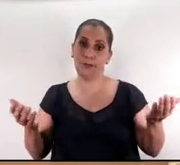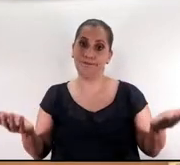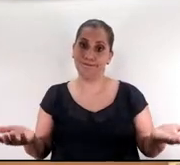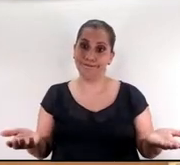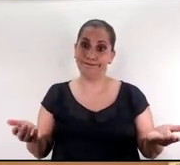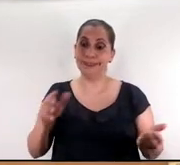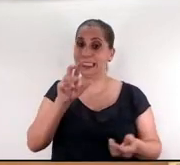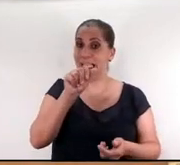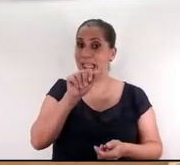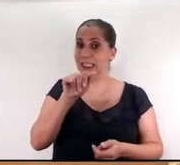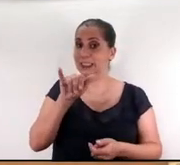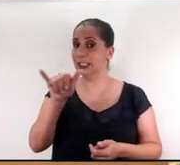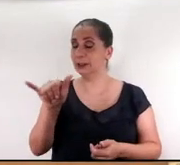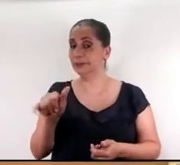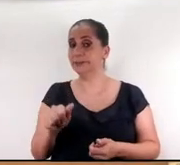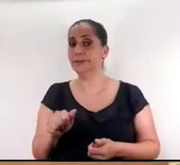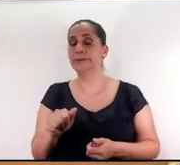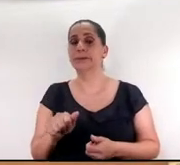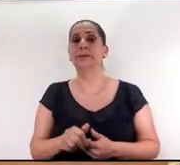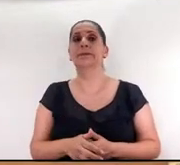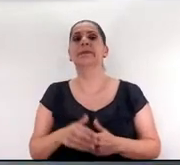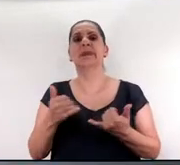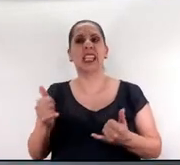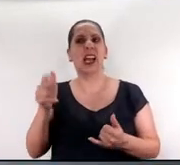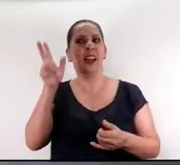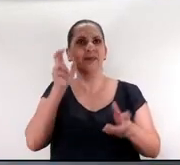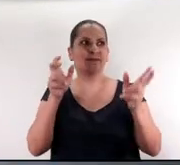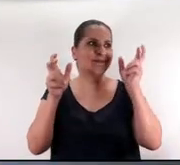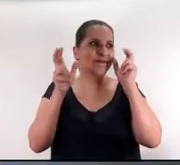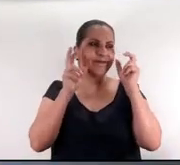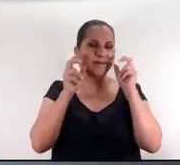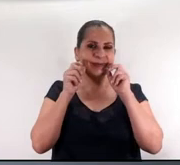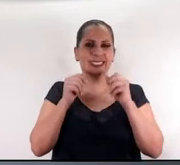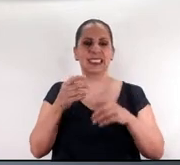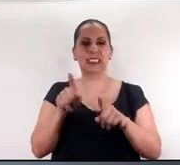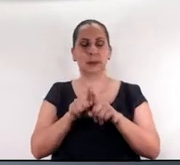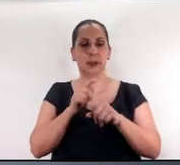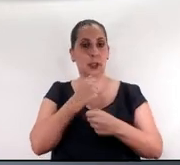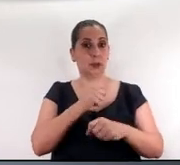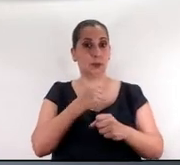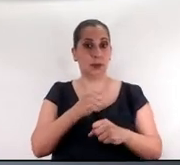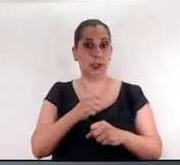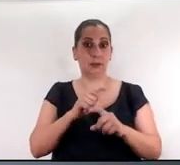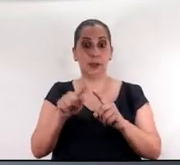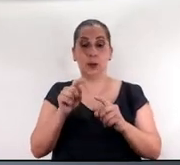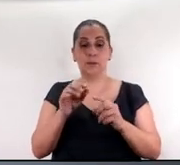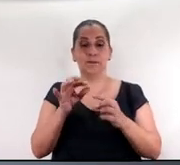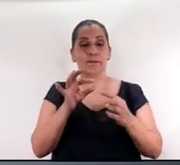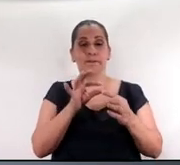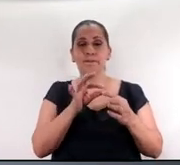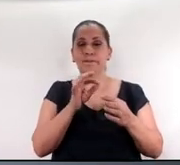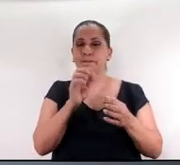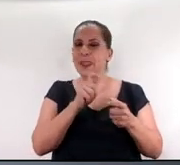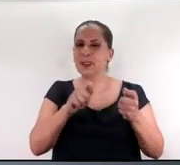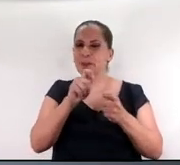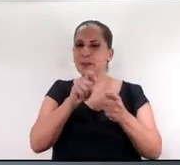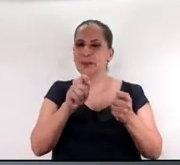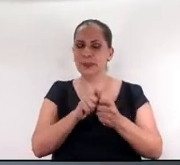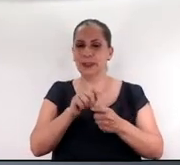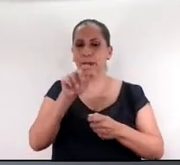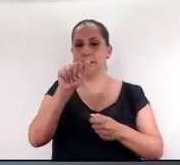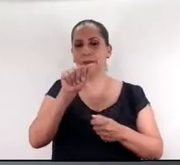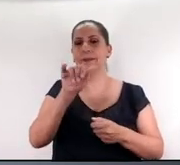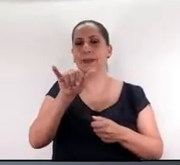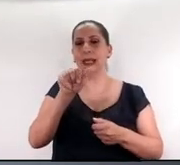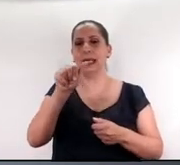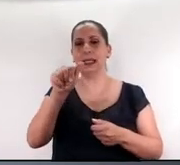y es el AIA, ¿verdad? Que lo hemos escuchado últimamente, incluso tema de las municipalidades, pero específicamente sobre el AIA, sobre todo